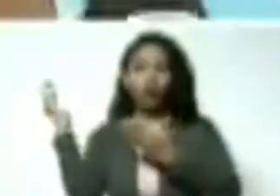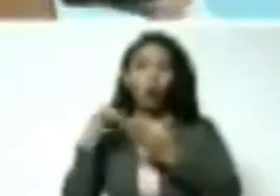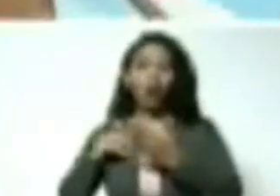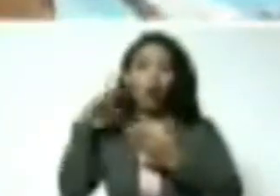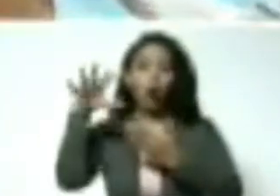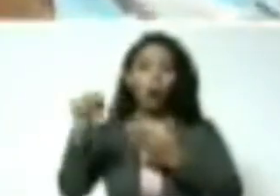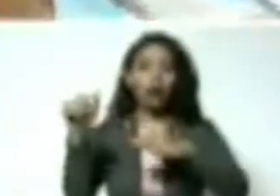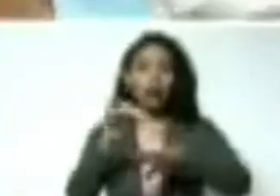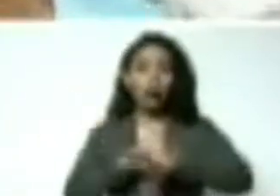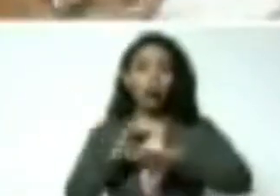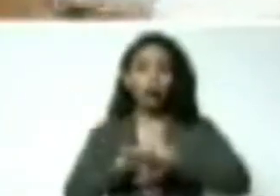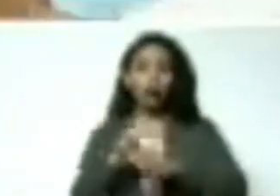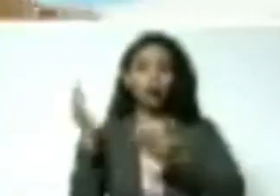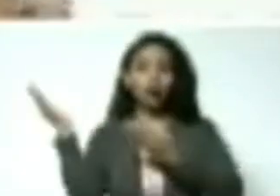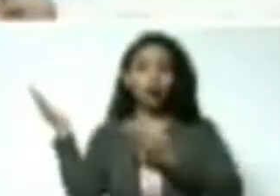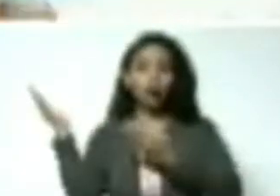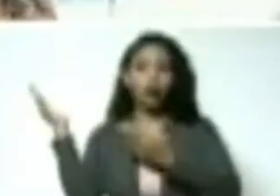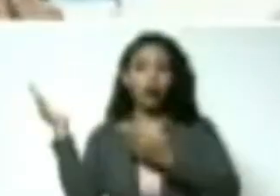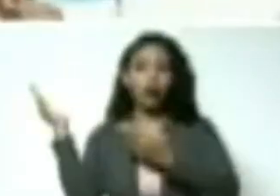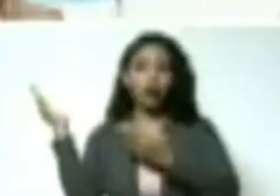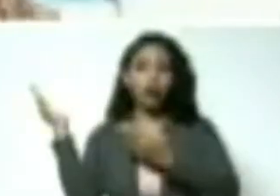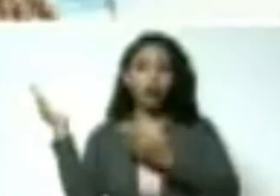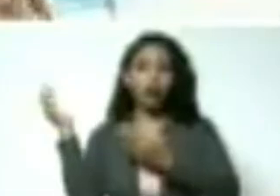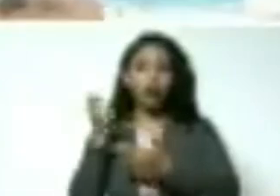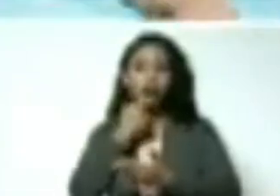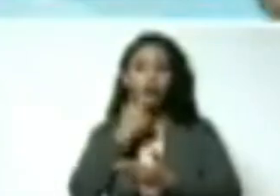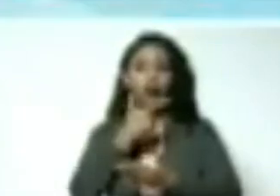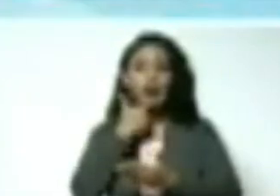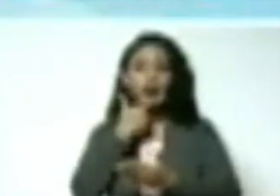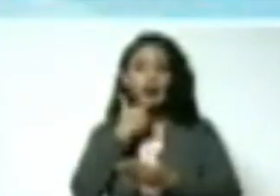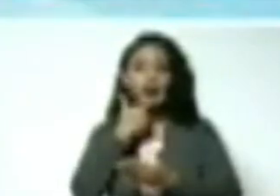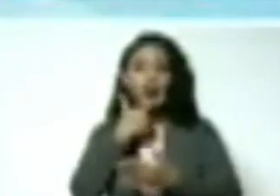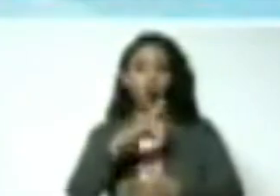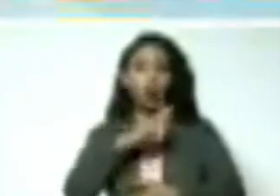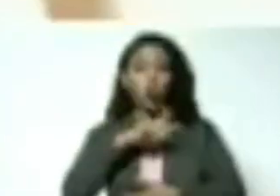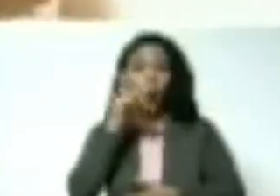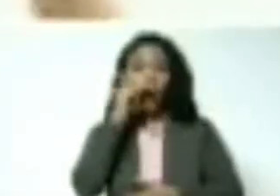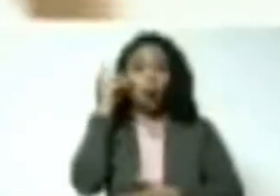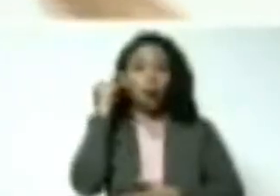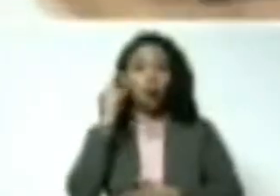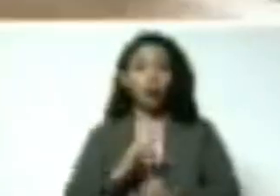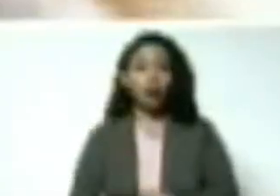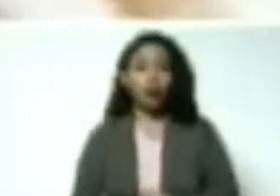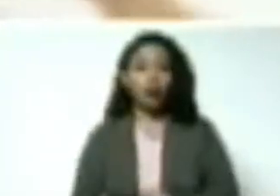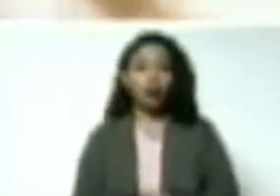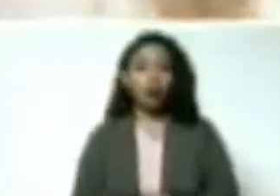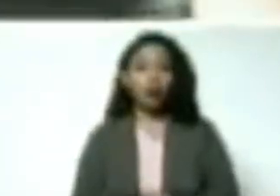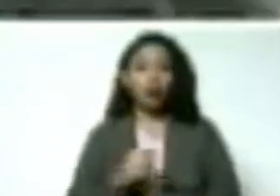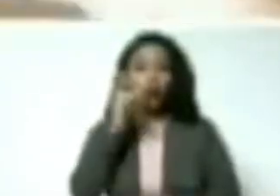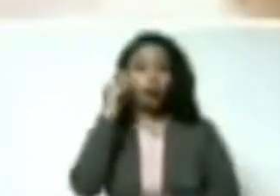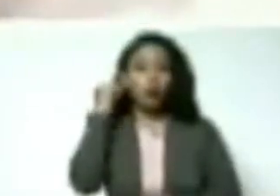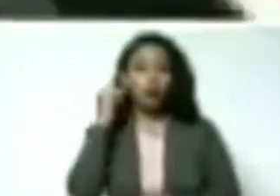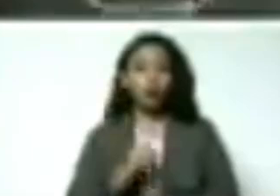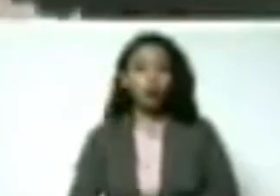comprar sus zapatos bellos, de gala, de hombre, de mujer.